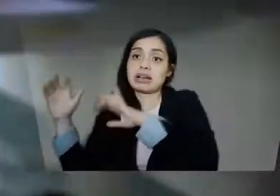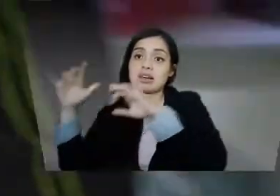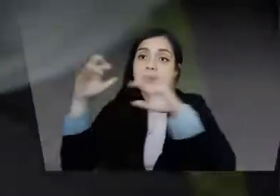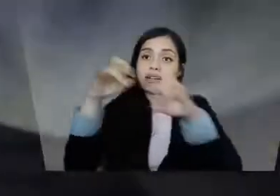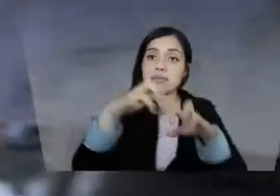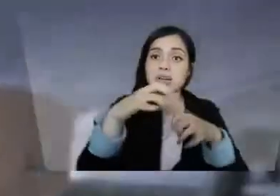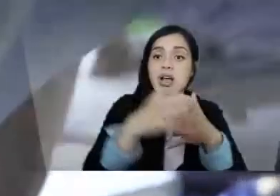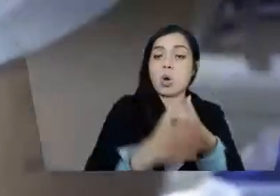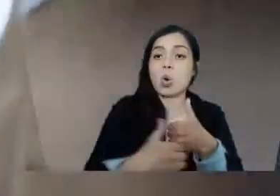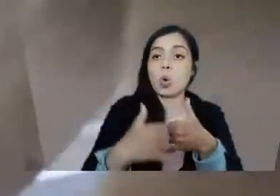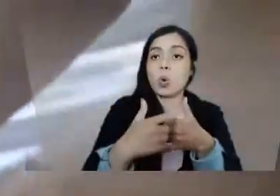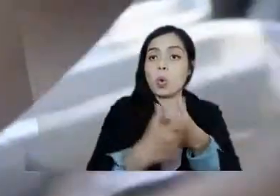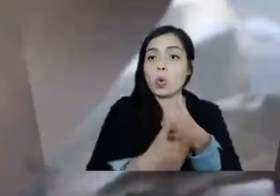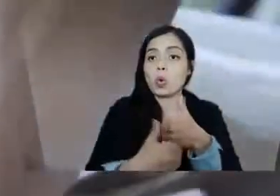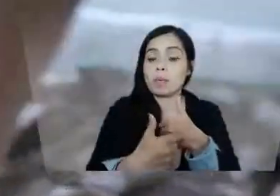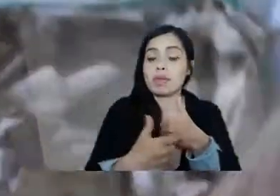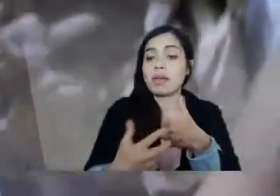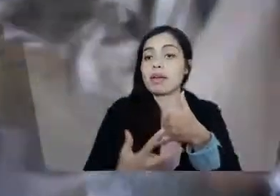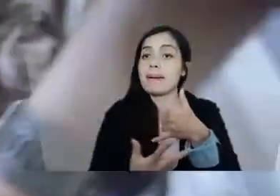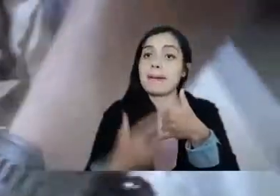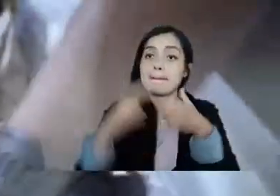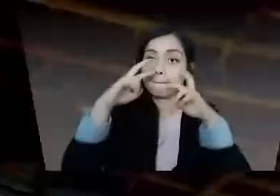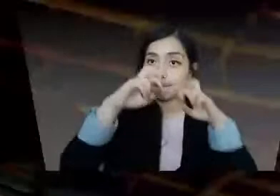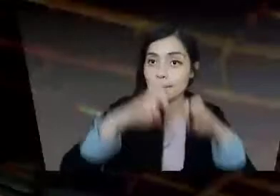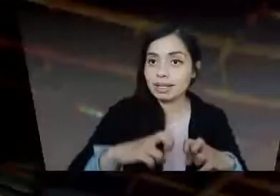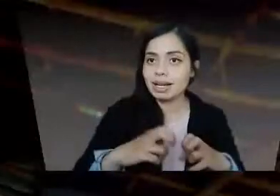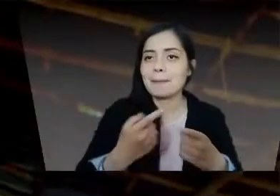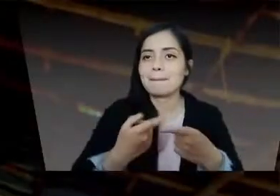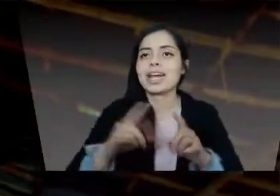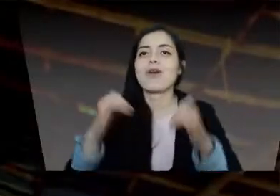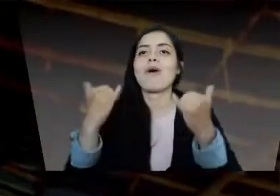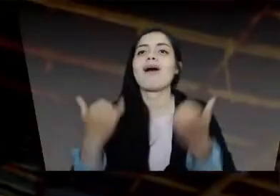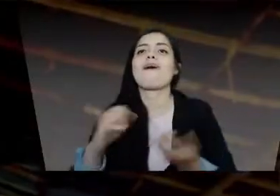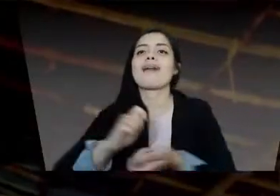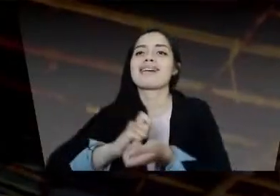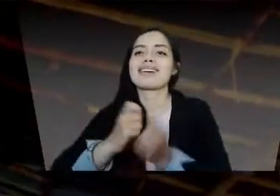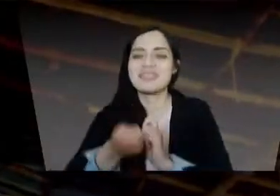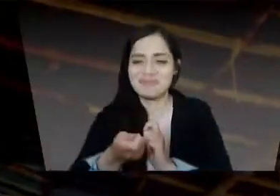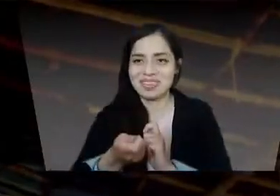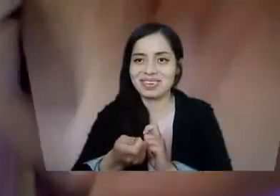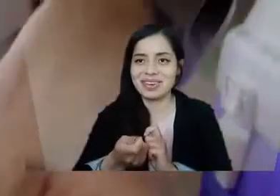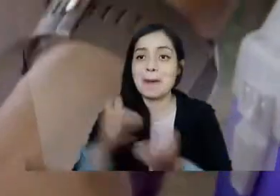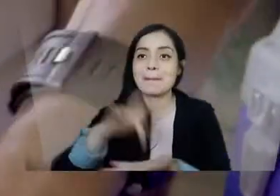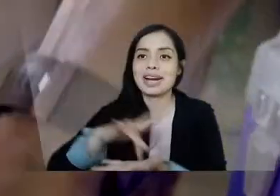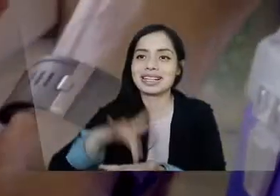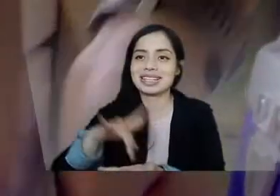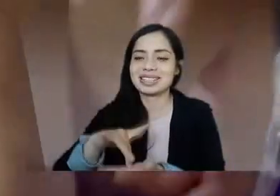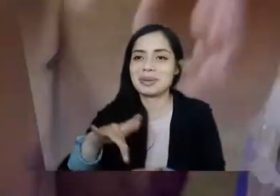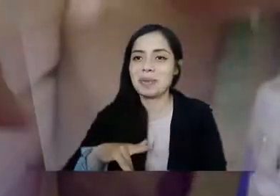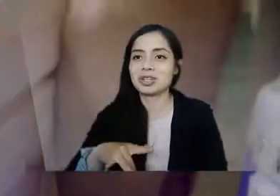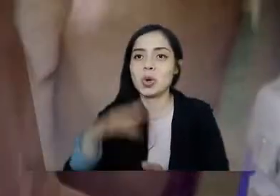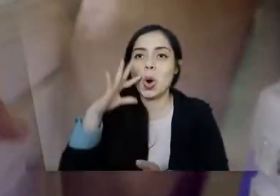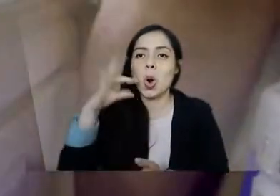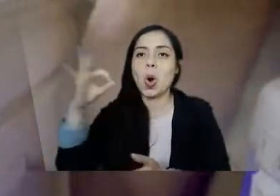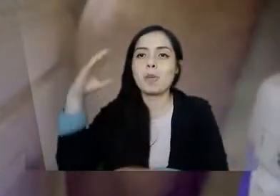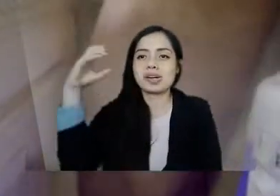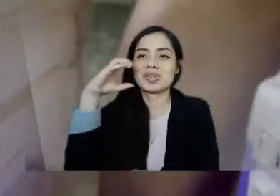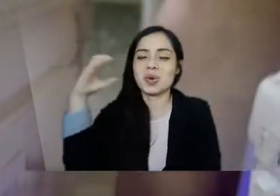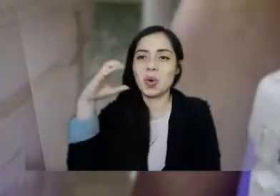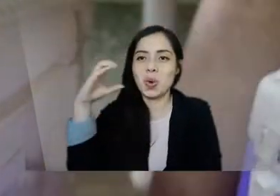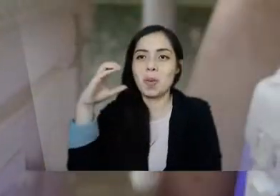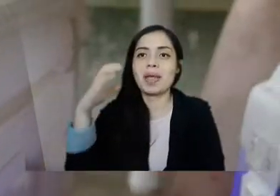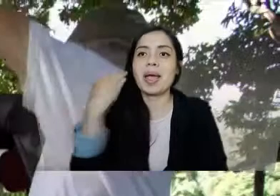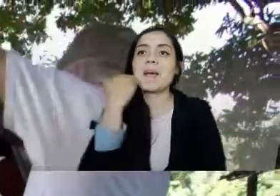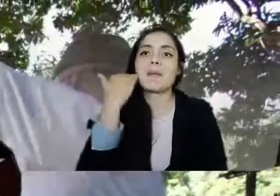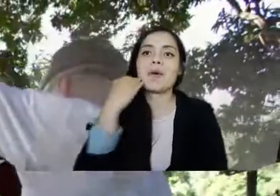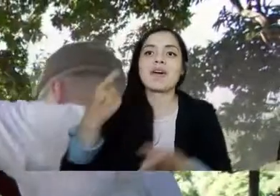científica colombiana con este material, de manera que nuestros estudiantes puedan tener a la mano datos de altísima calidad para resolver sus preguntas científicas